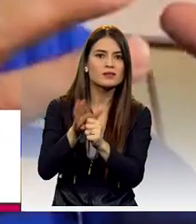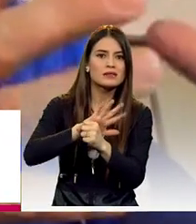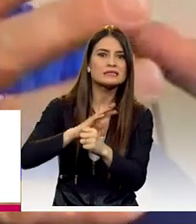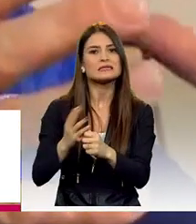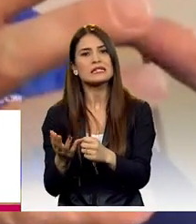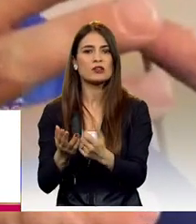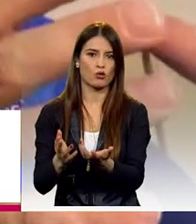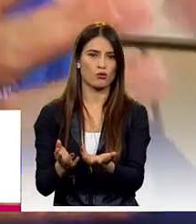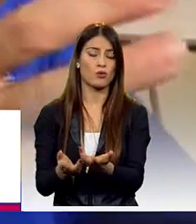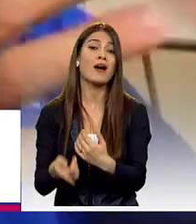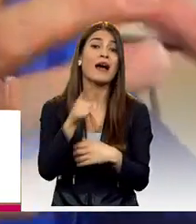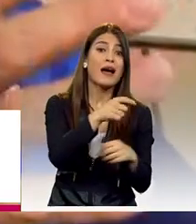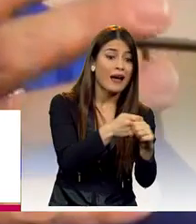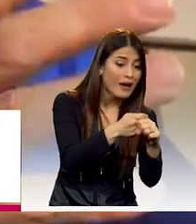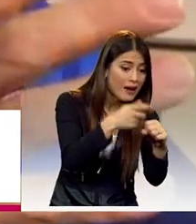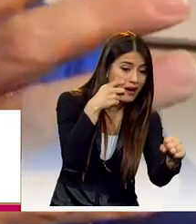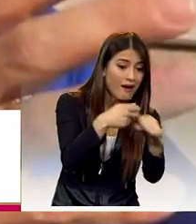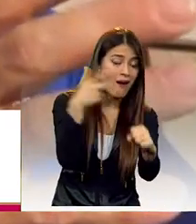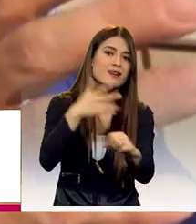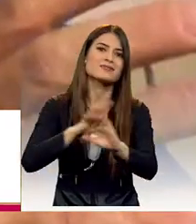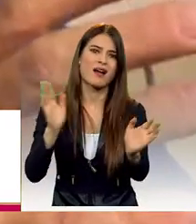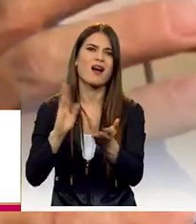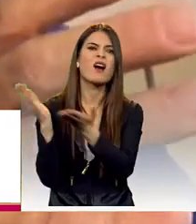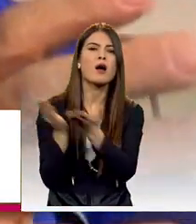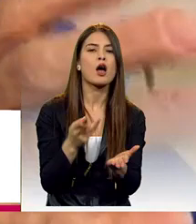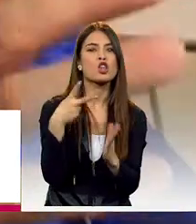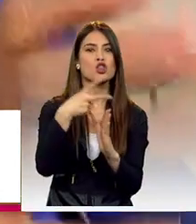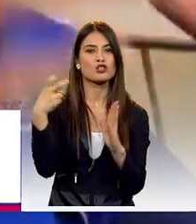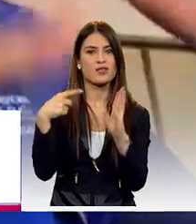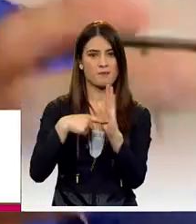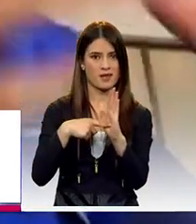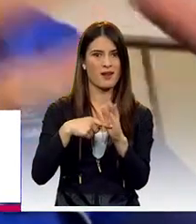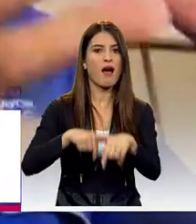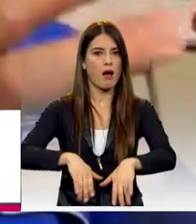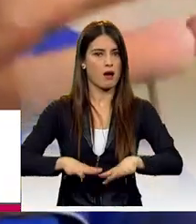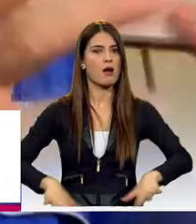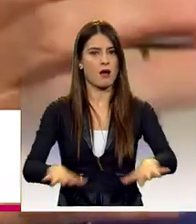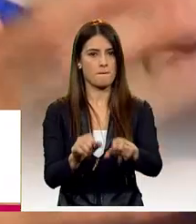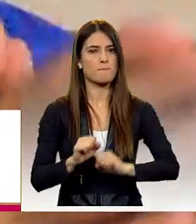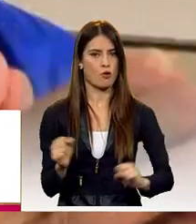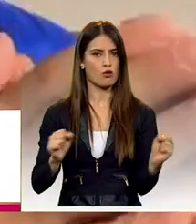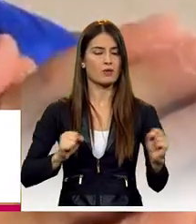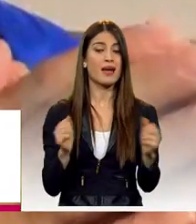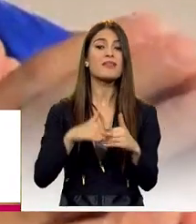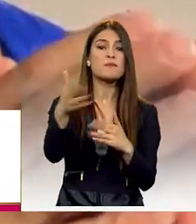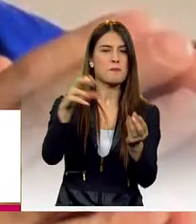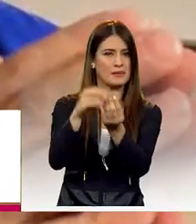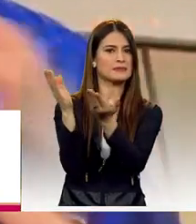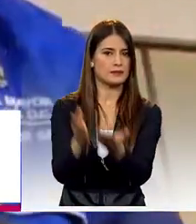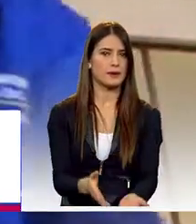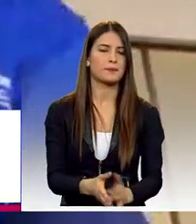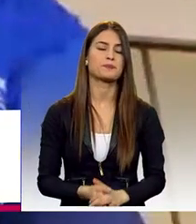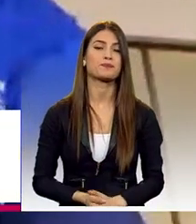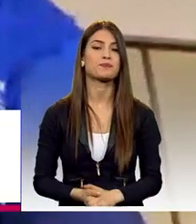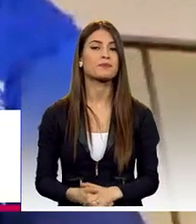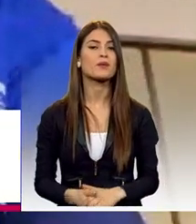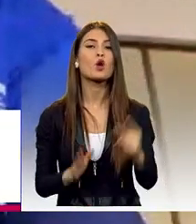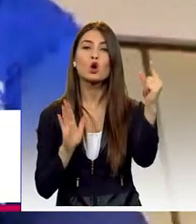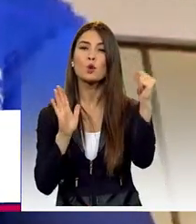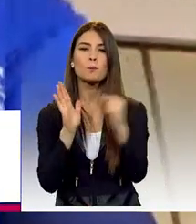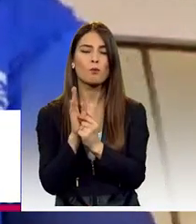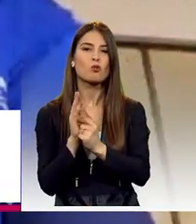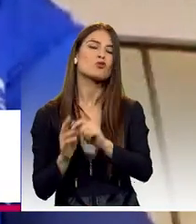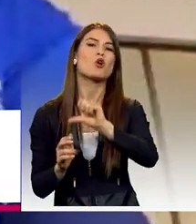con 200.000 pruebas y próximamente va a contar con muchas más para poder diagnosticar a toda su población. El tema de